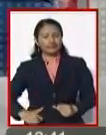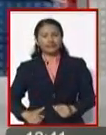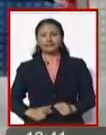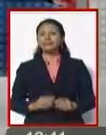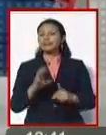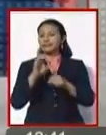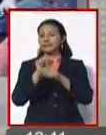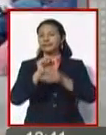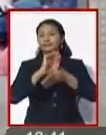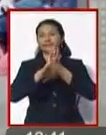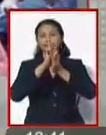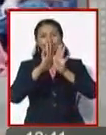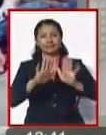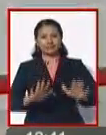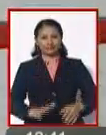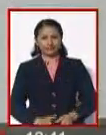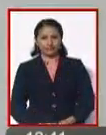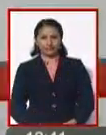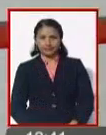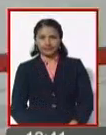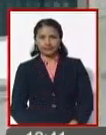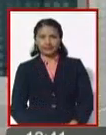realizaron una toma pacífica.